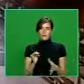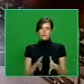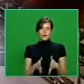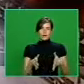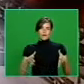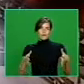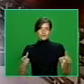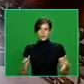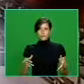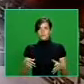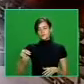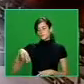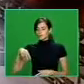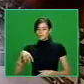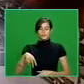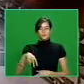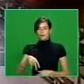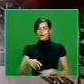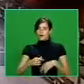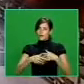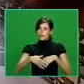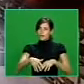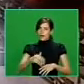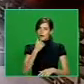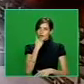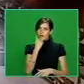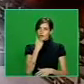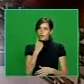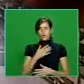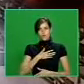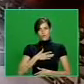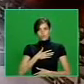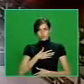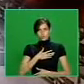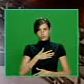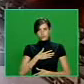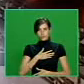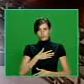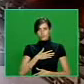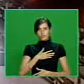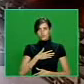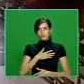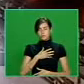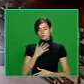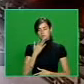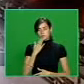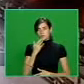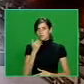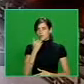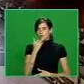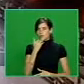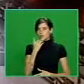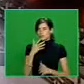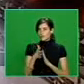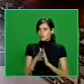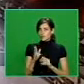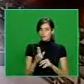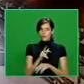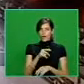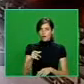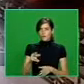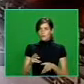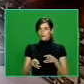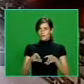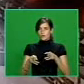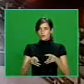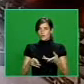amplias caminerías para el desplazamiento cómodo de por supuesto eh de los usuarios